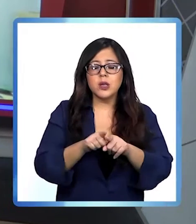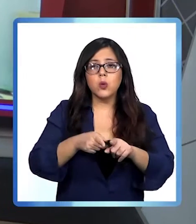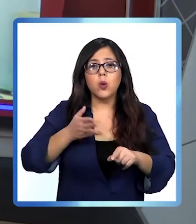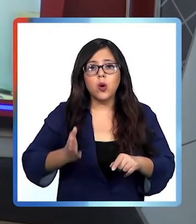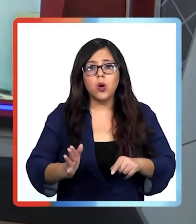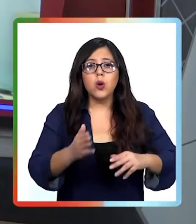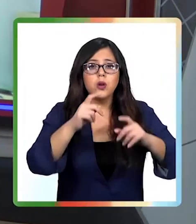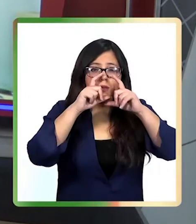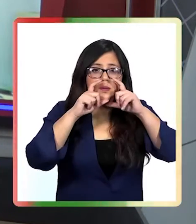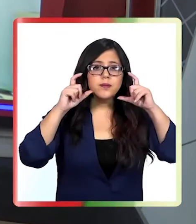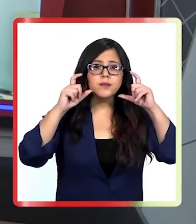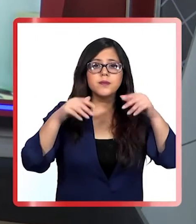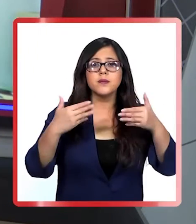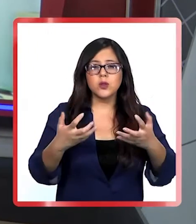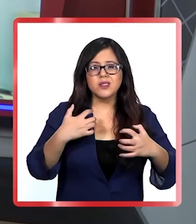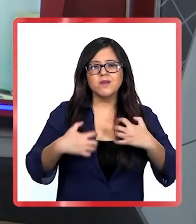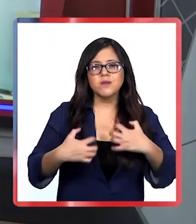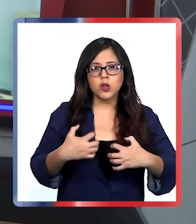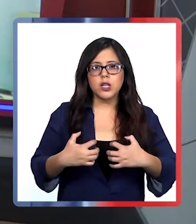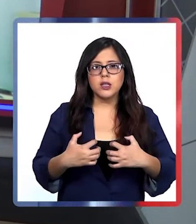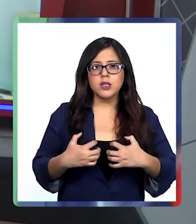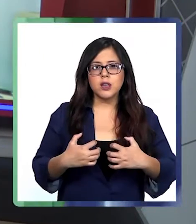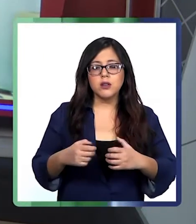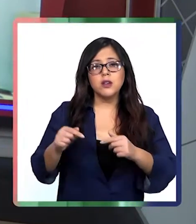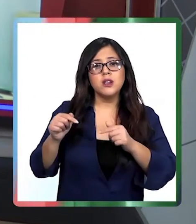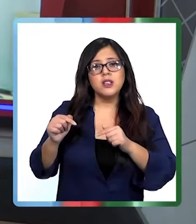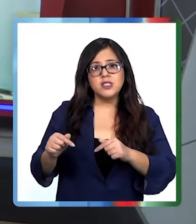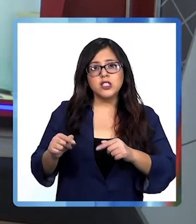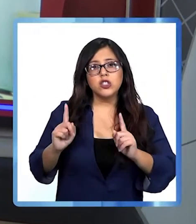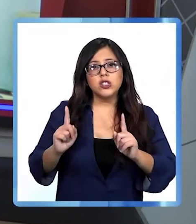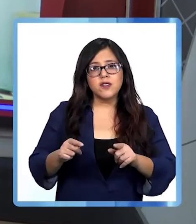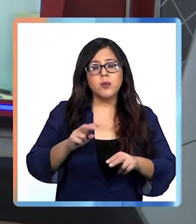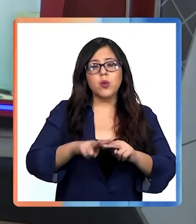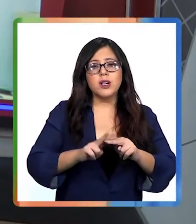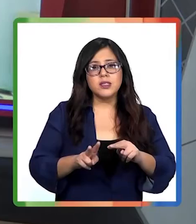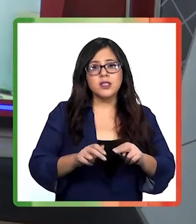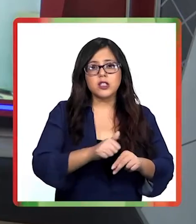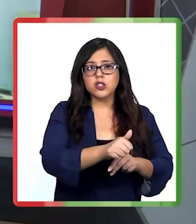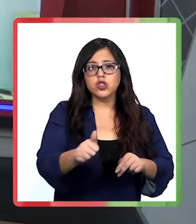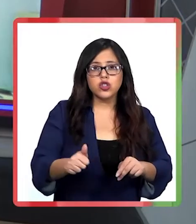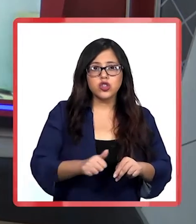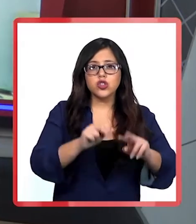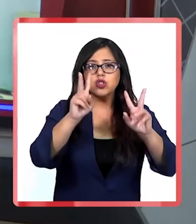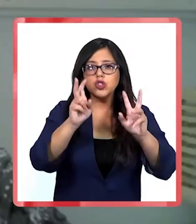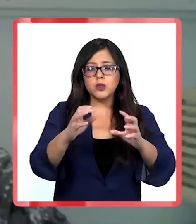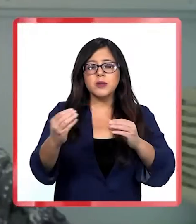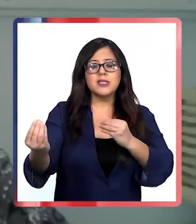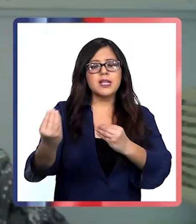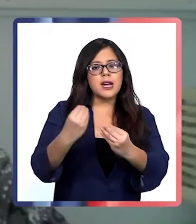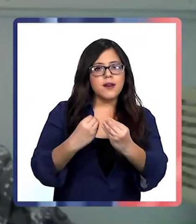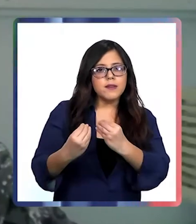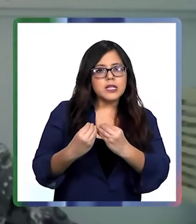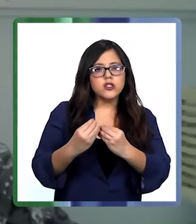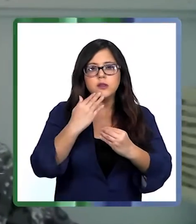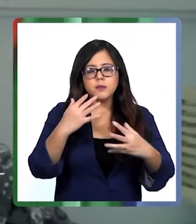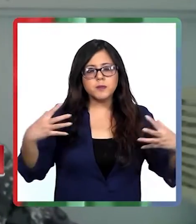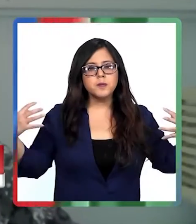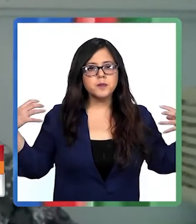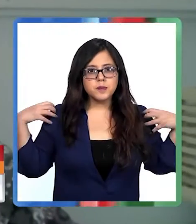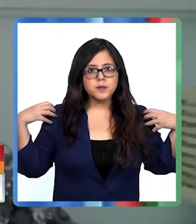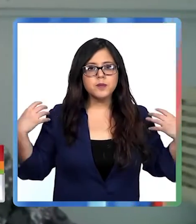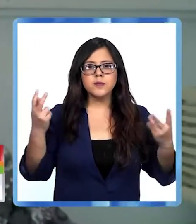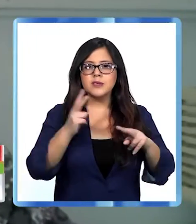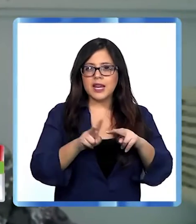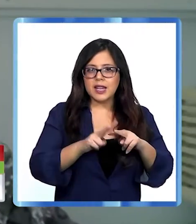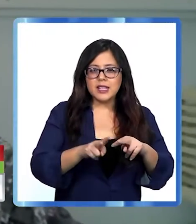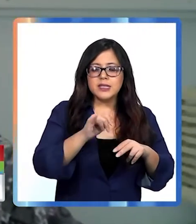seguir utilizando la mascarilla pese a las molestias. Yo creo que es el balance que tenemos que hacer todos respecto a las indicaciones que nos dan y la responsabilidad